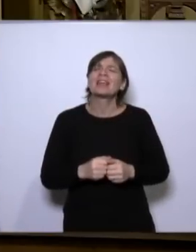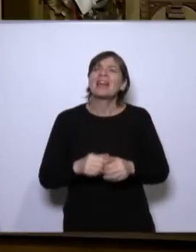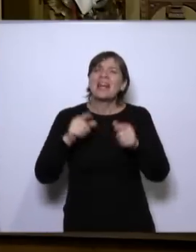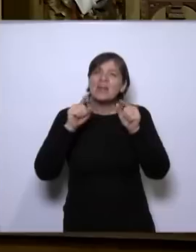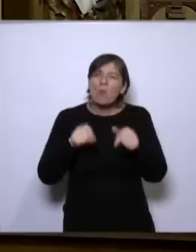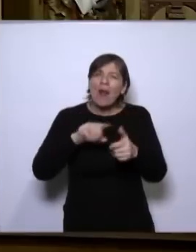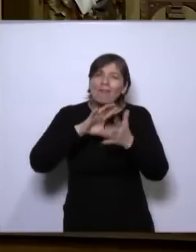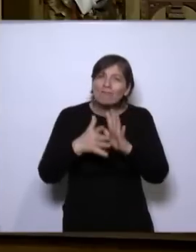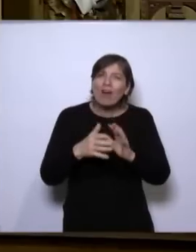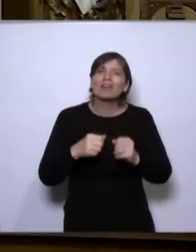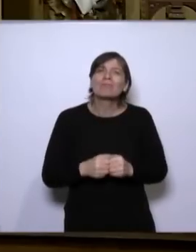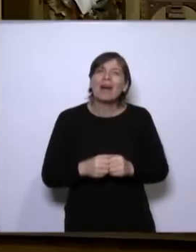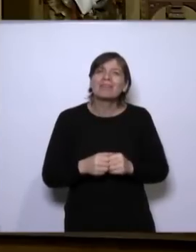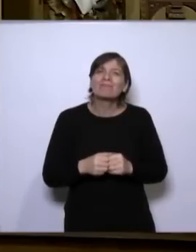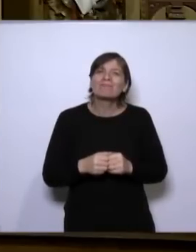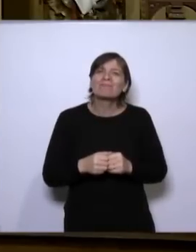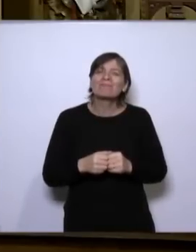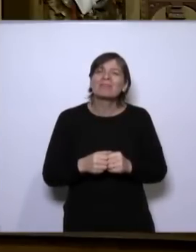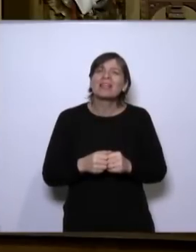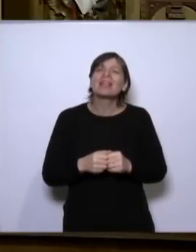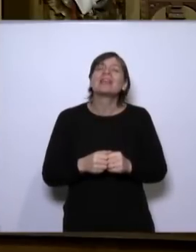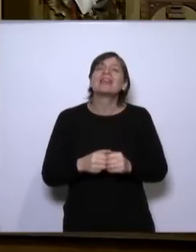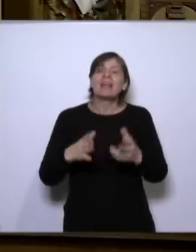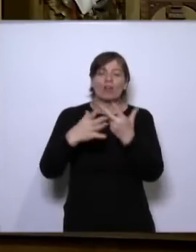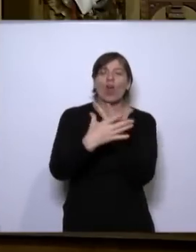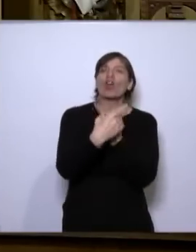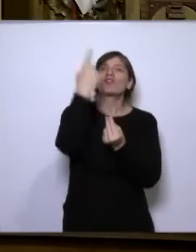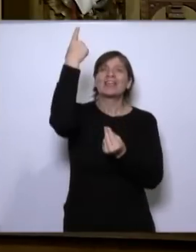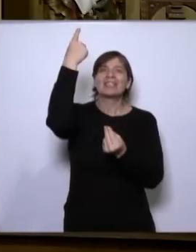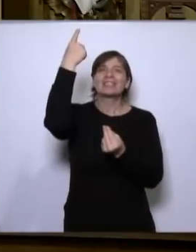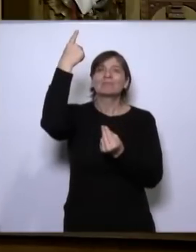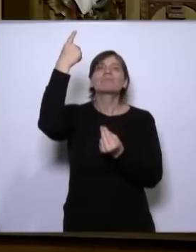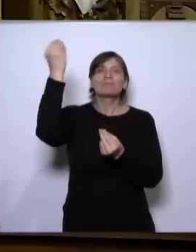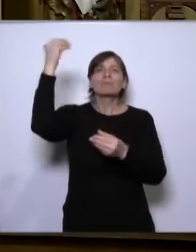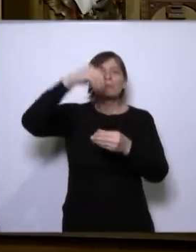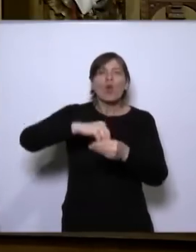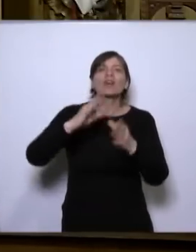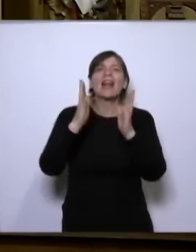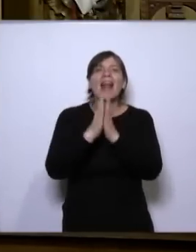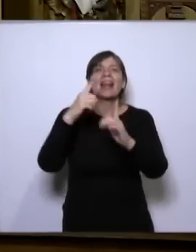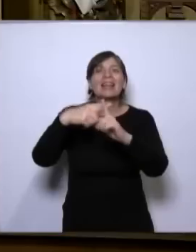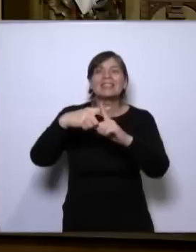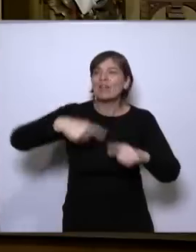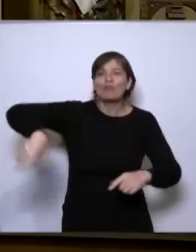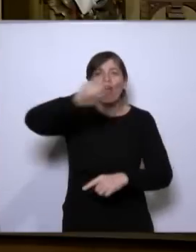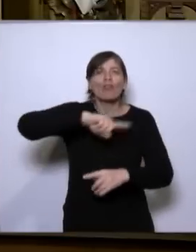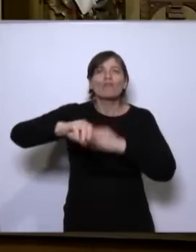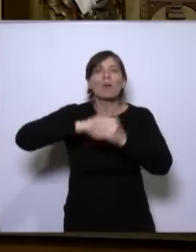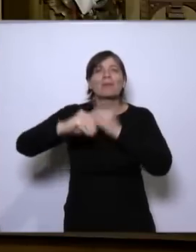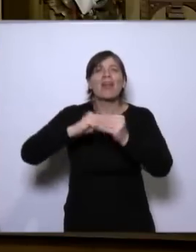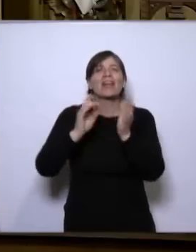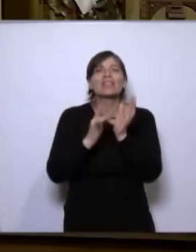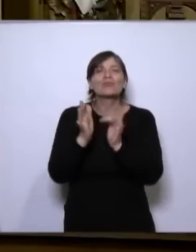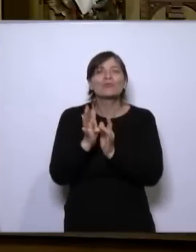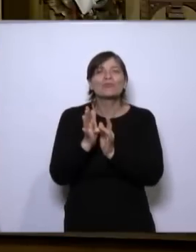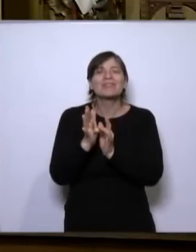Del mismo modo, se espeja la Santísima Trinidad en la Iglesia, que es la familia de Jesús,